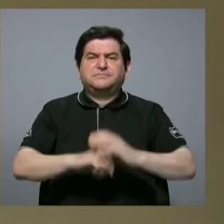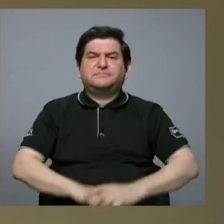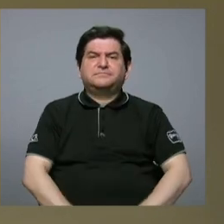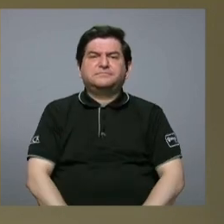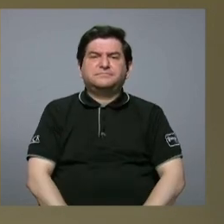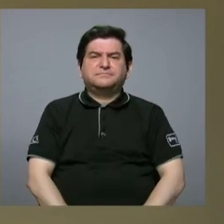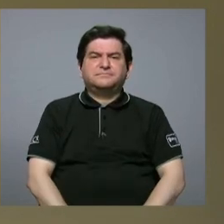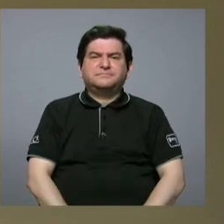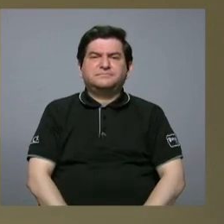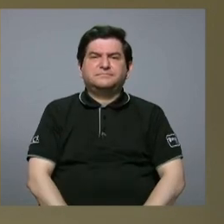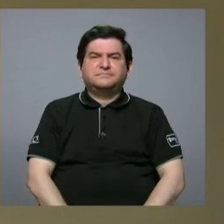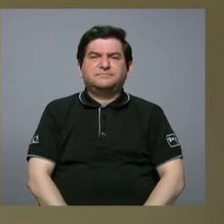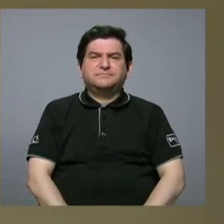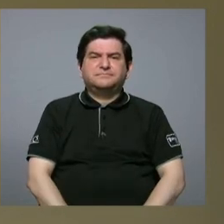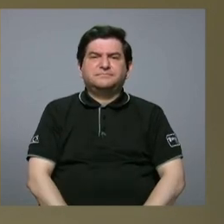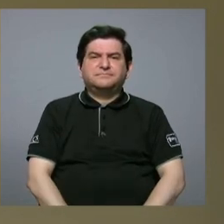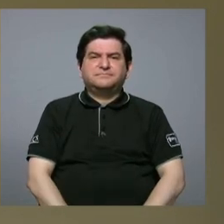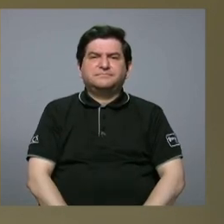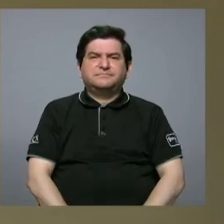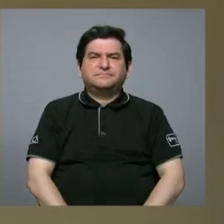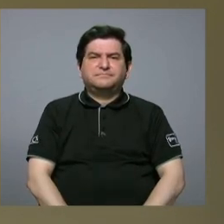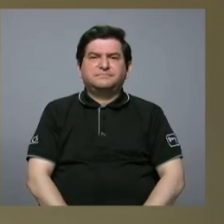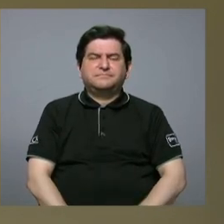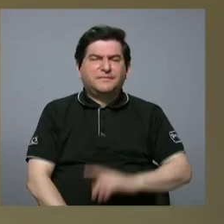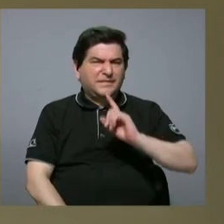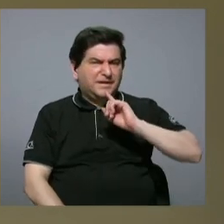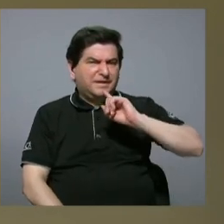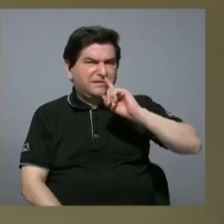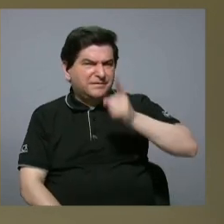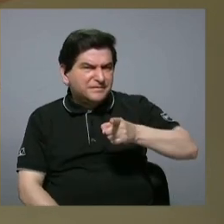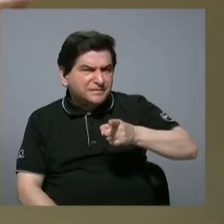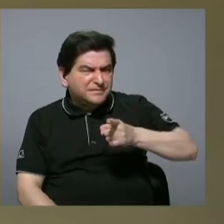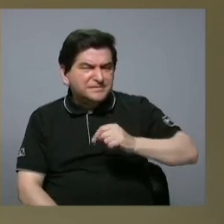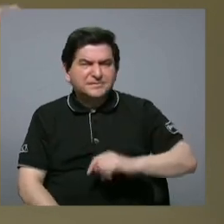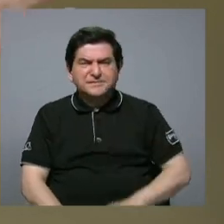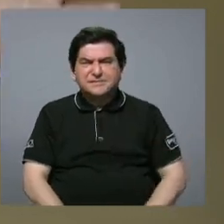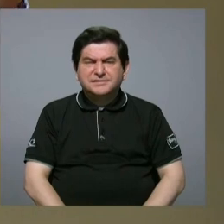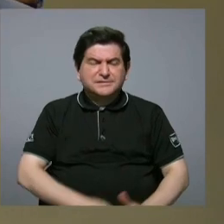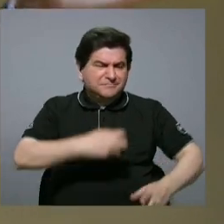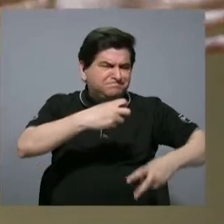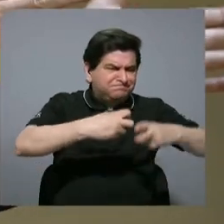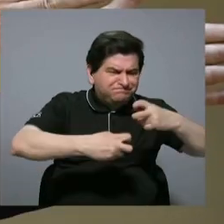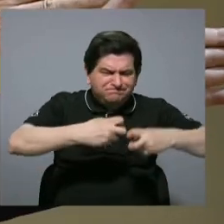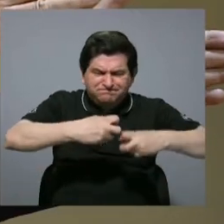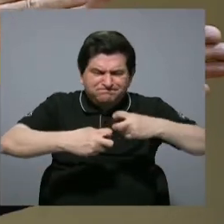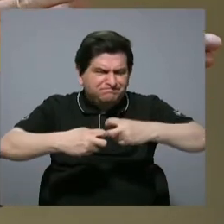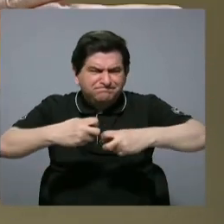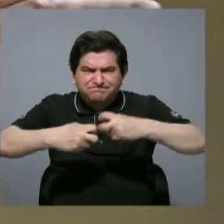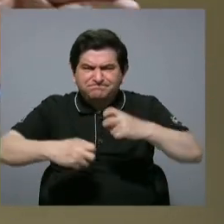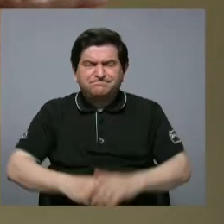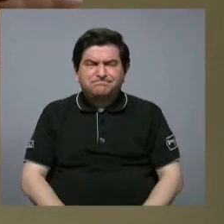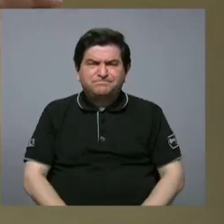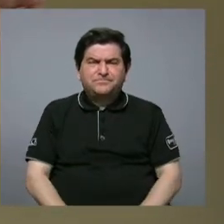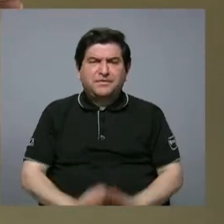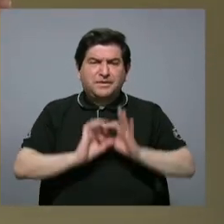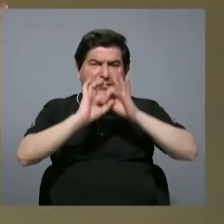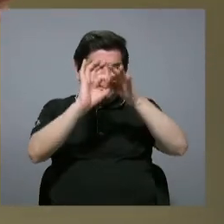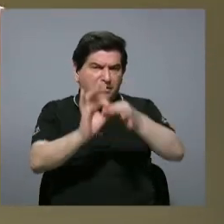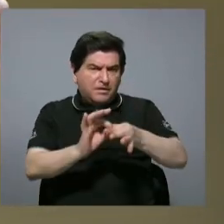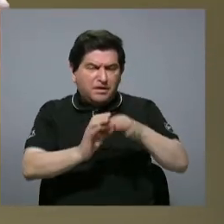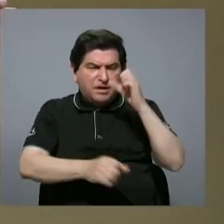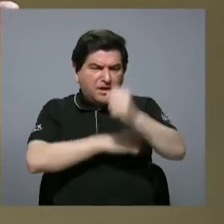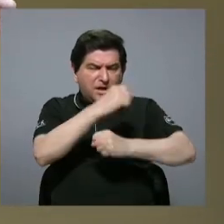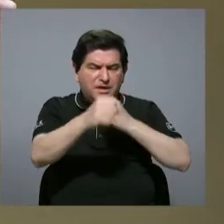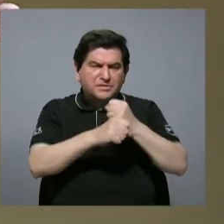¿Qué se menciona por los conflictos alrededor de los